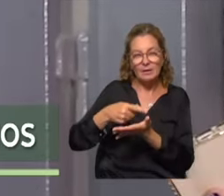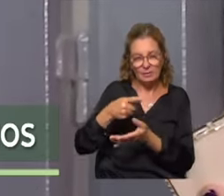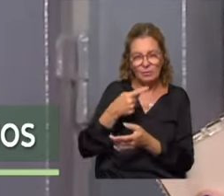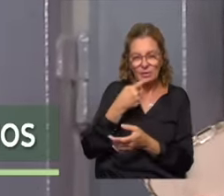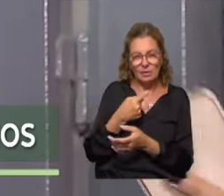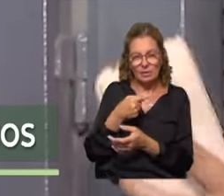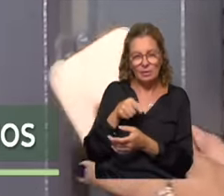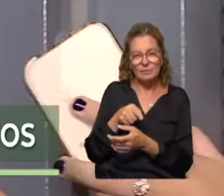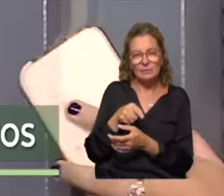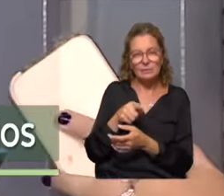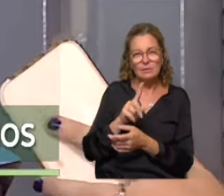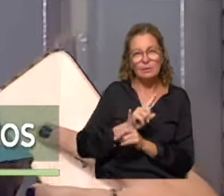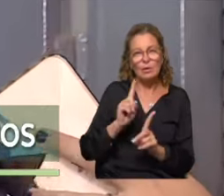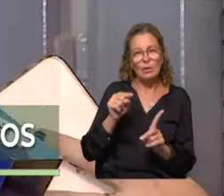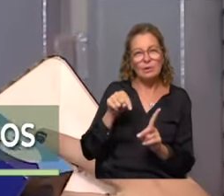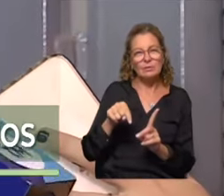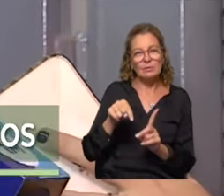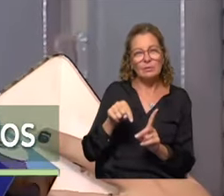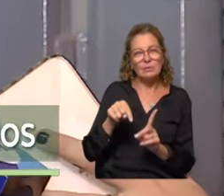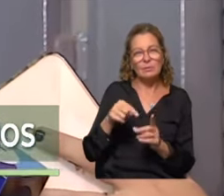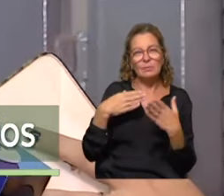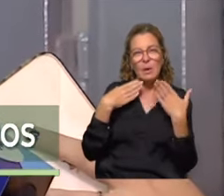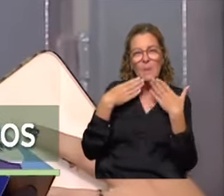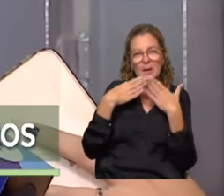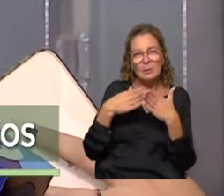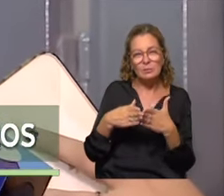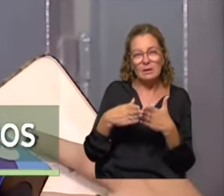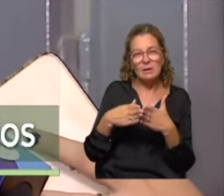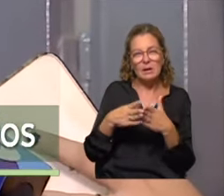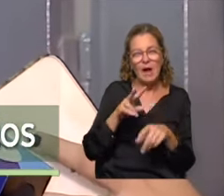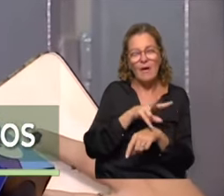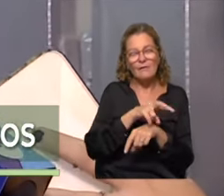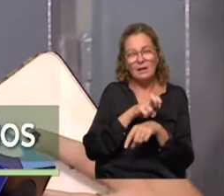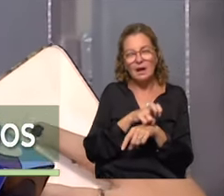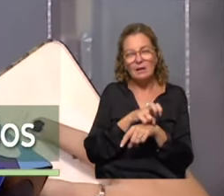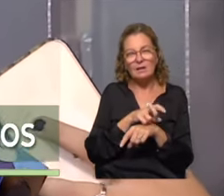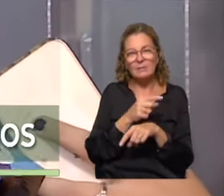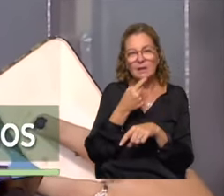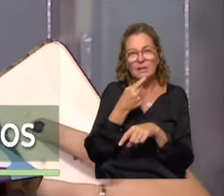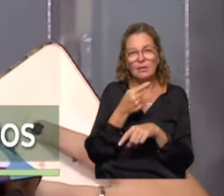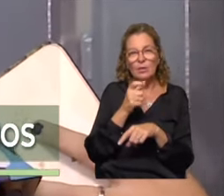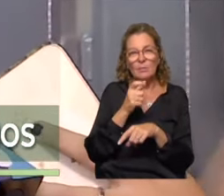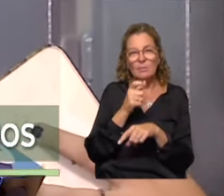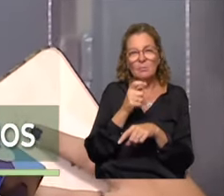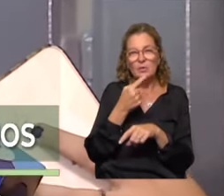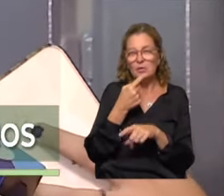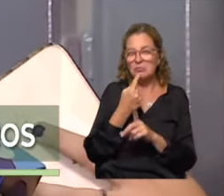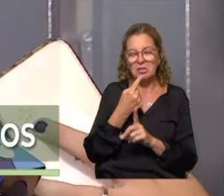confirmó en esta instancia? No, en esta instancia se lo pregunté específicamente a la fiscal, no fue mencionado en los